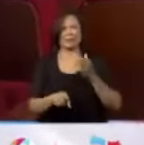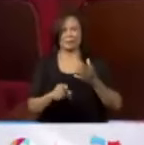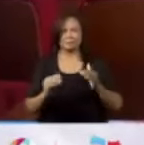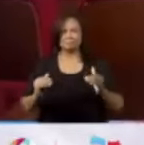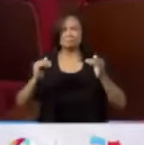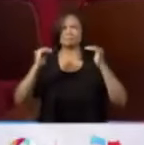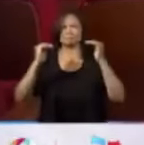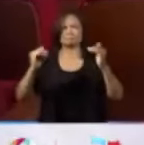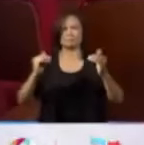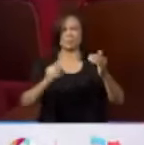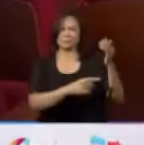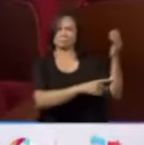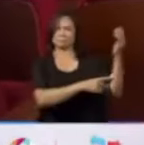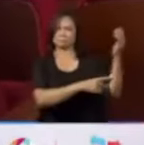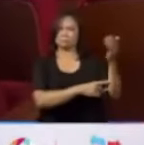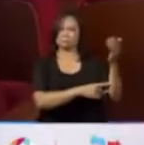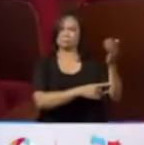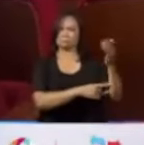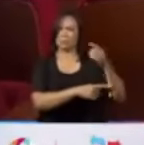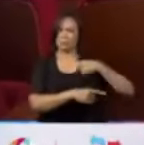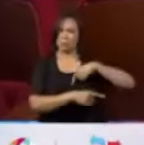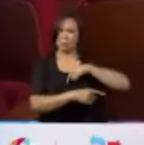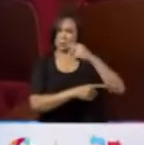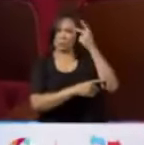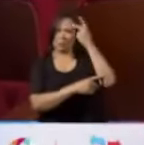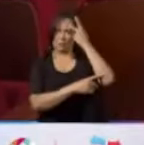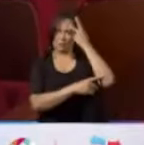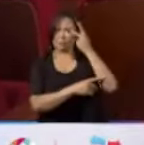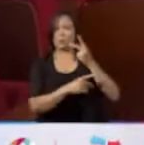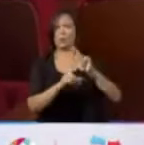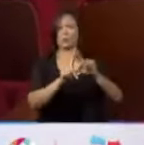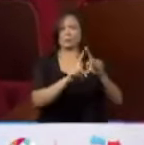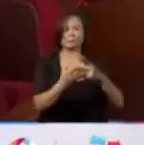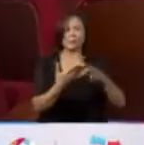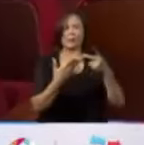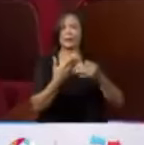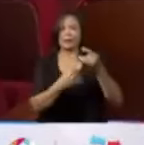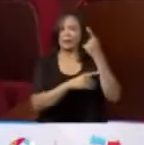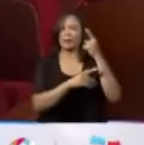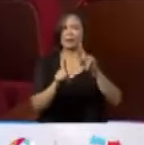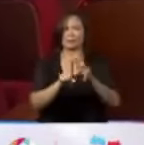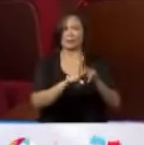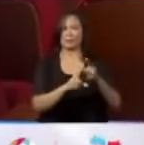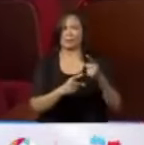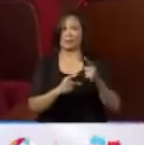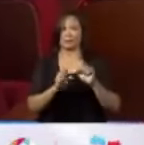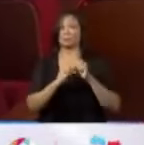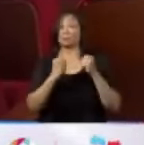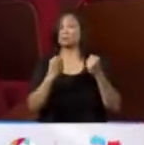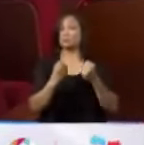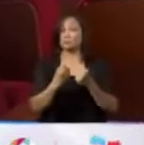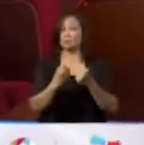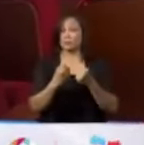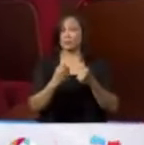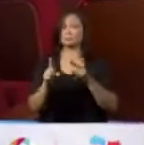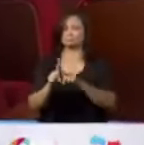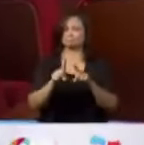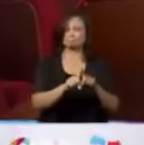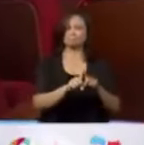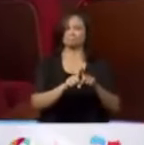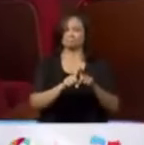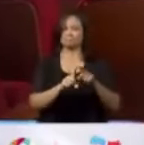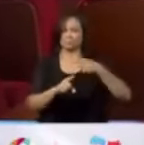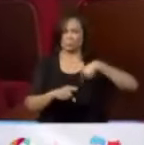solo eleven el nivel del discurso de nuestro ejercicio político, sino que, como sociedad, también